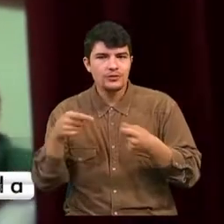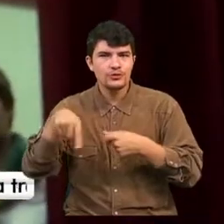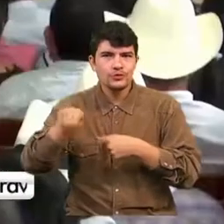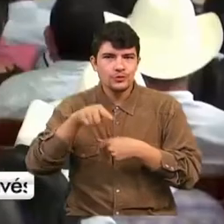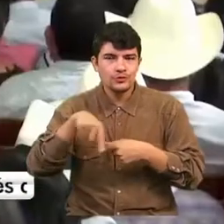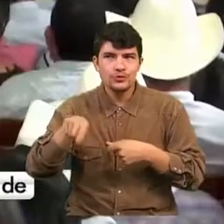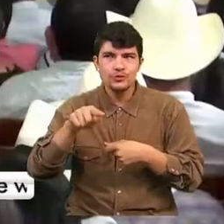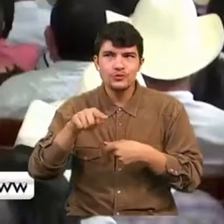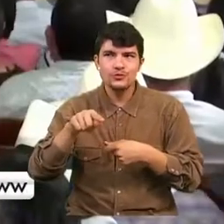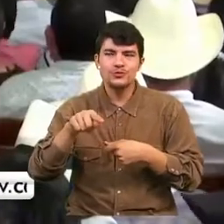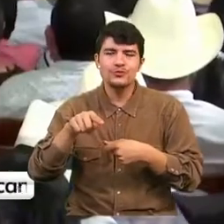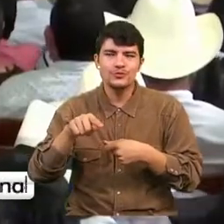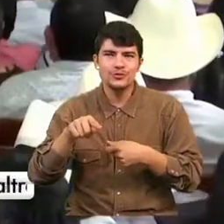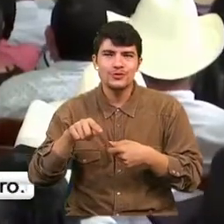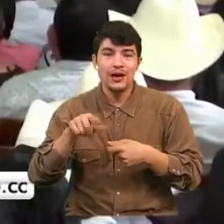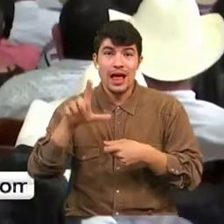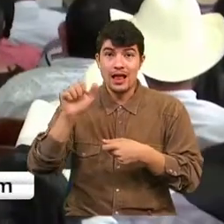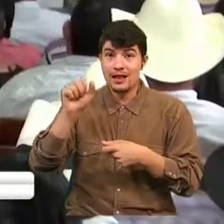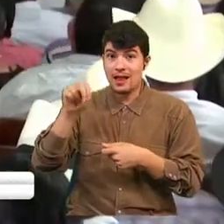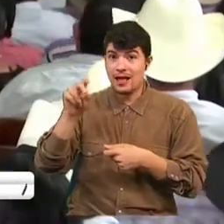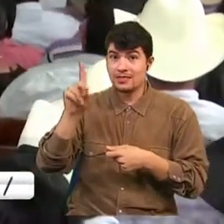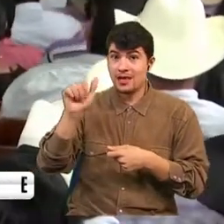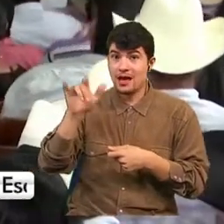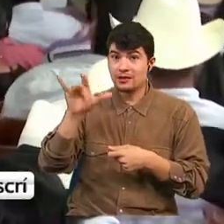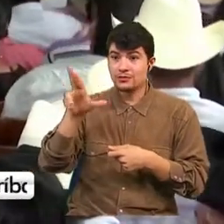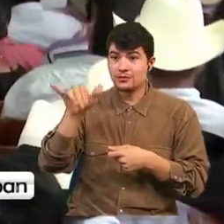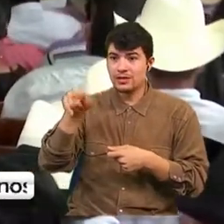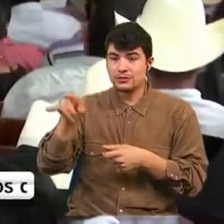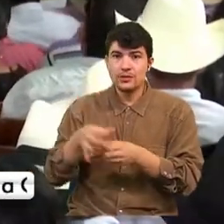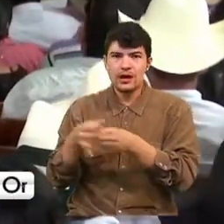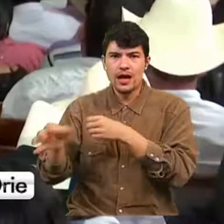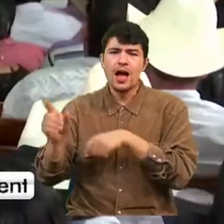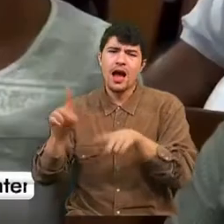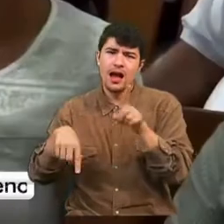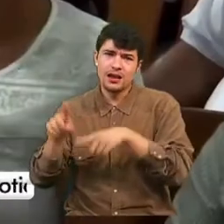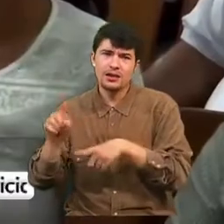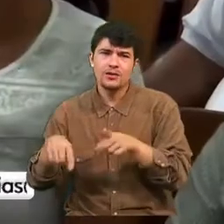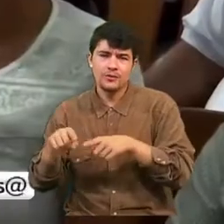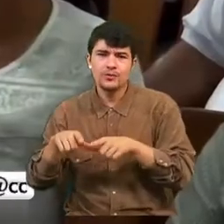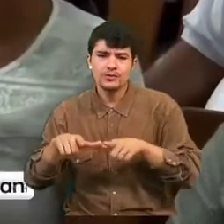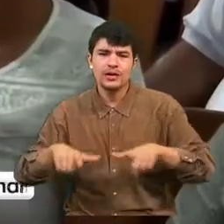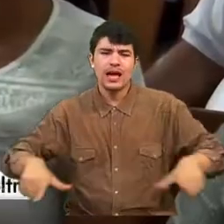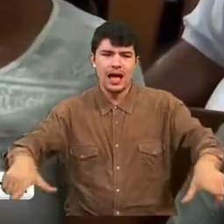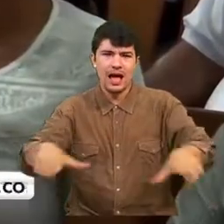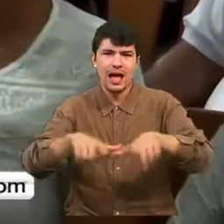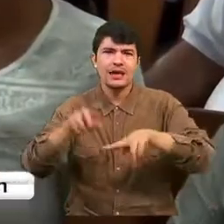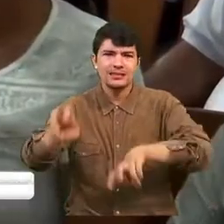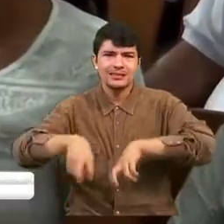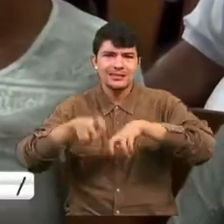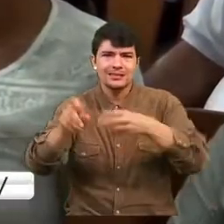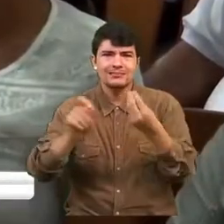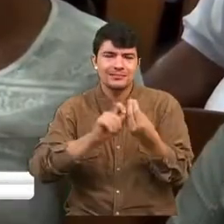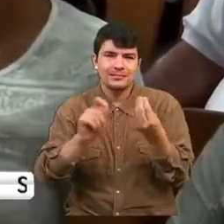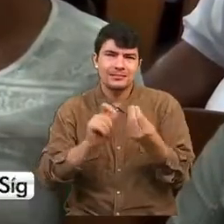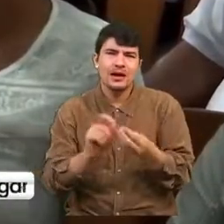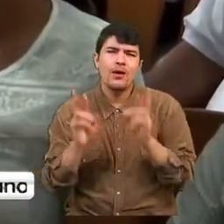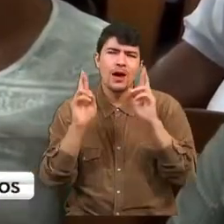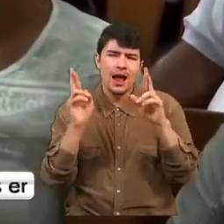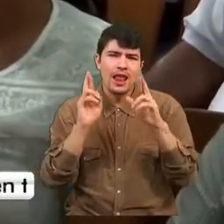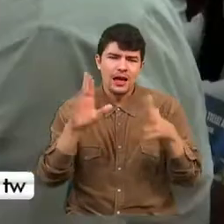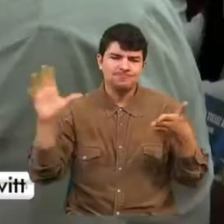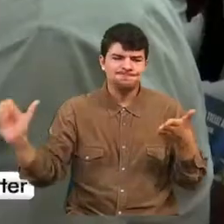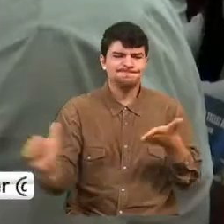dentro del hogar. En Landazuri, el alcalde anunció que aún quedan algunas hectáreas de coca cultivadas que aspira a